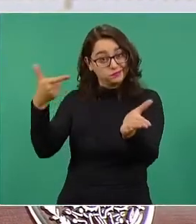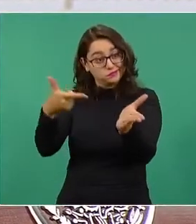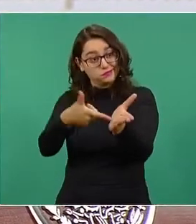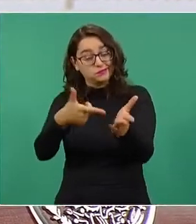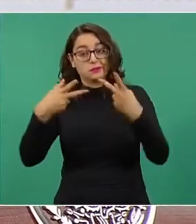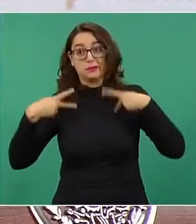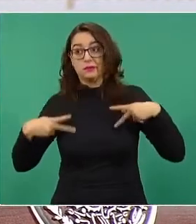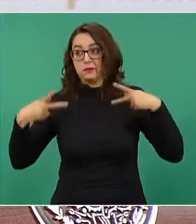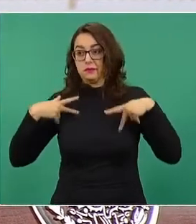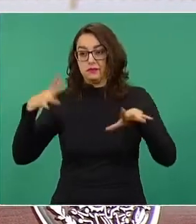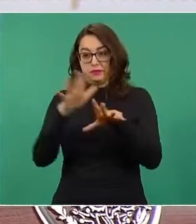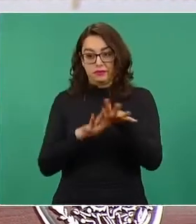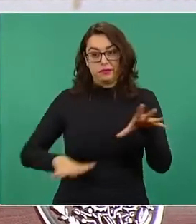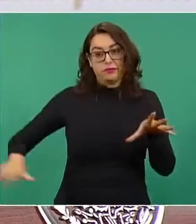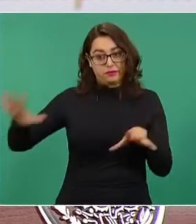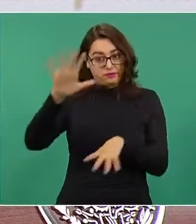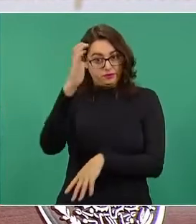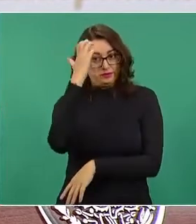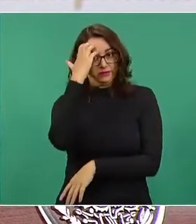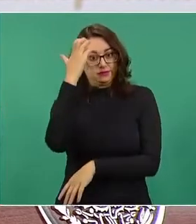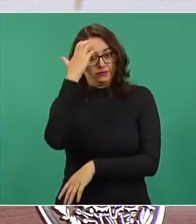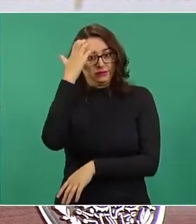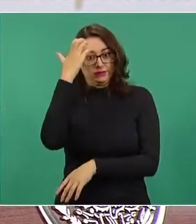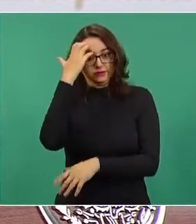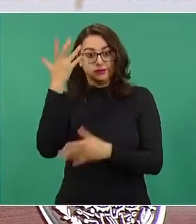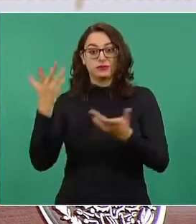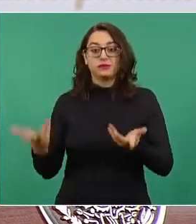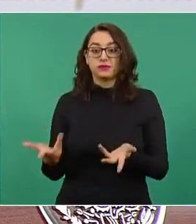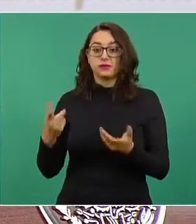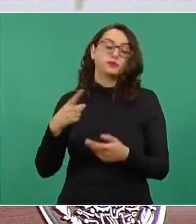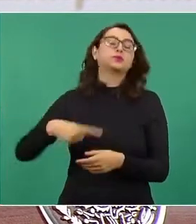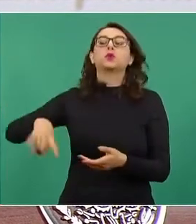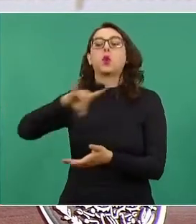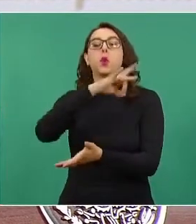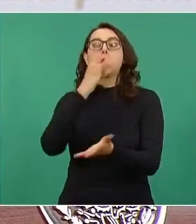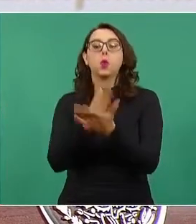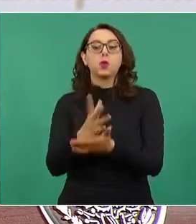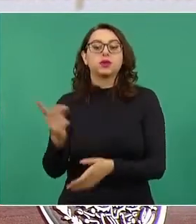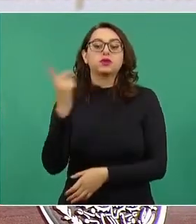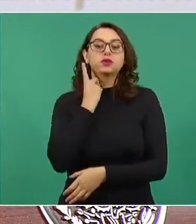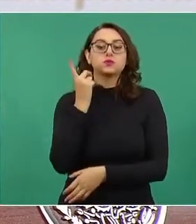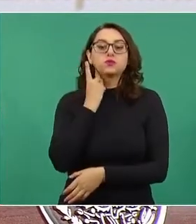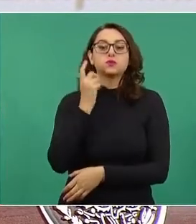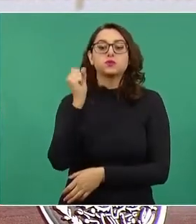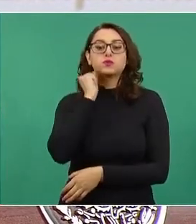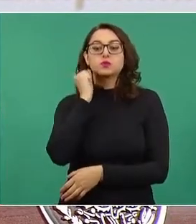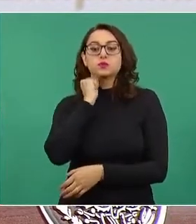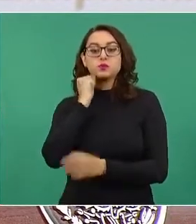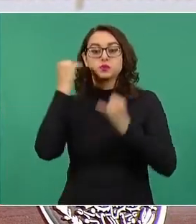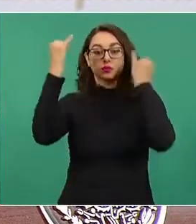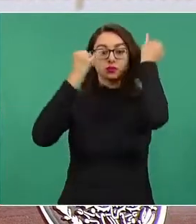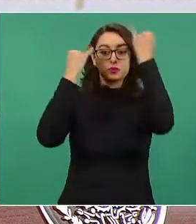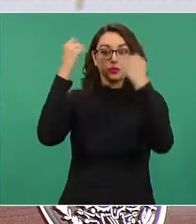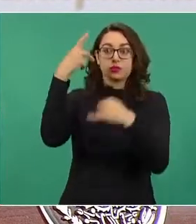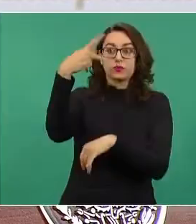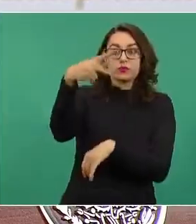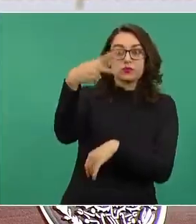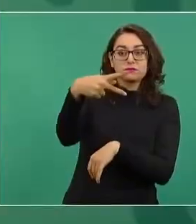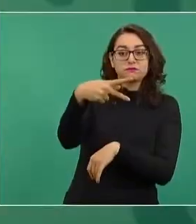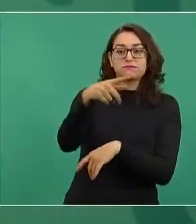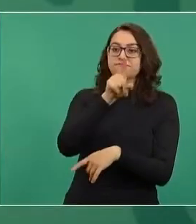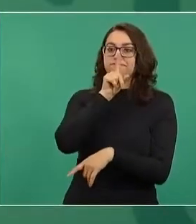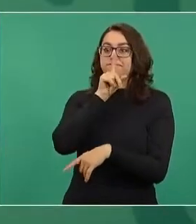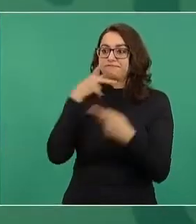elementos para que no sean nada más los legisladores, sino que la gente sepa qué van a aprobar